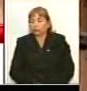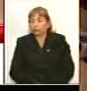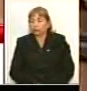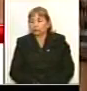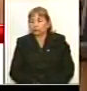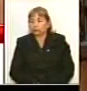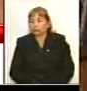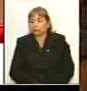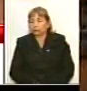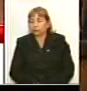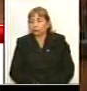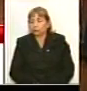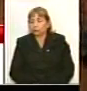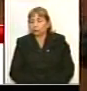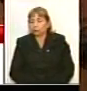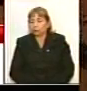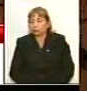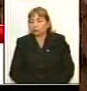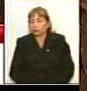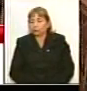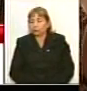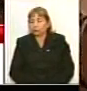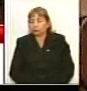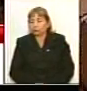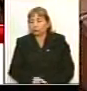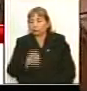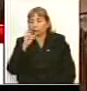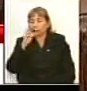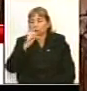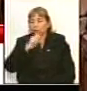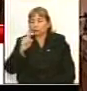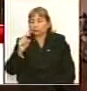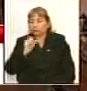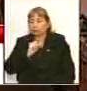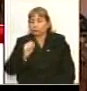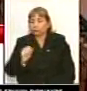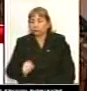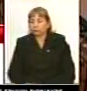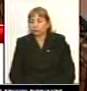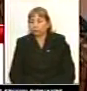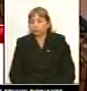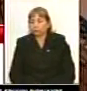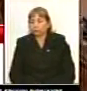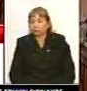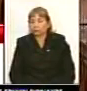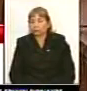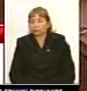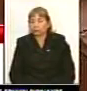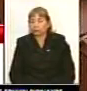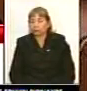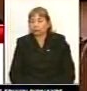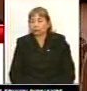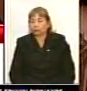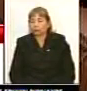Ya, la presidencia, dos votos a favor, en contra. Congresista Pedro Lechea.